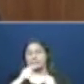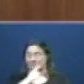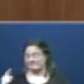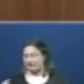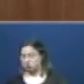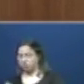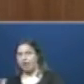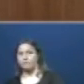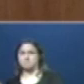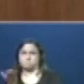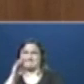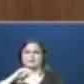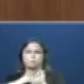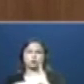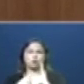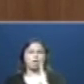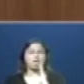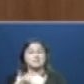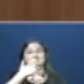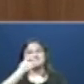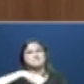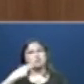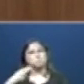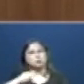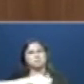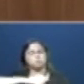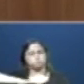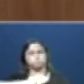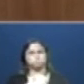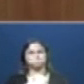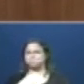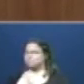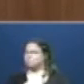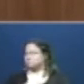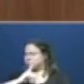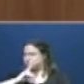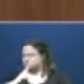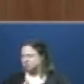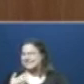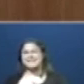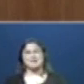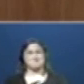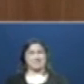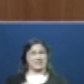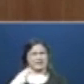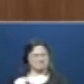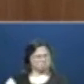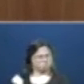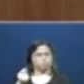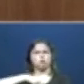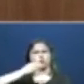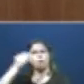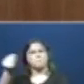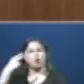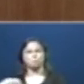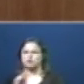curso señoría si frente al rechazo de la política nuestra respuesta no puede ser otra que mejorar la política algo muy similar